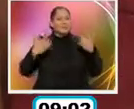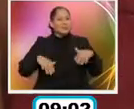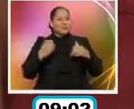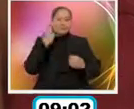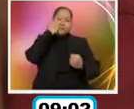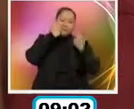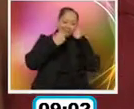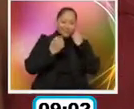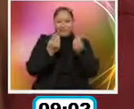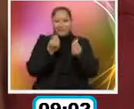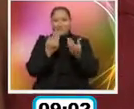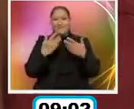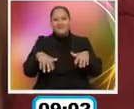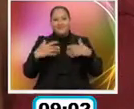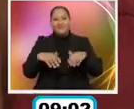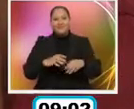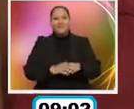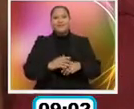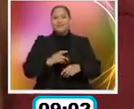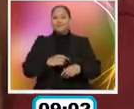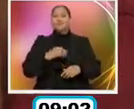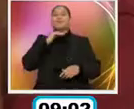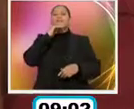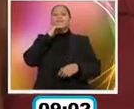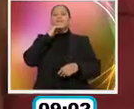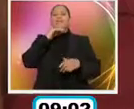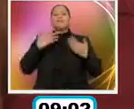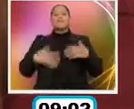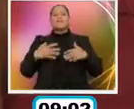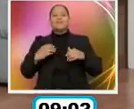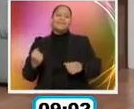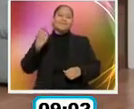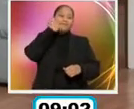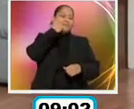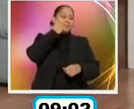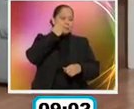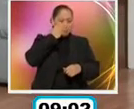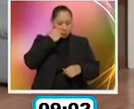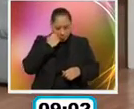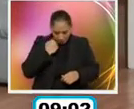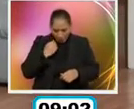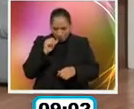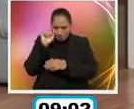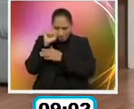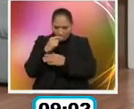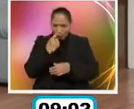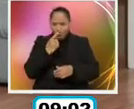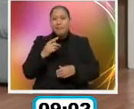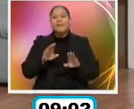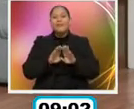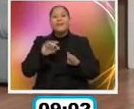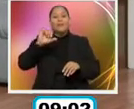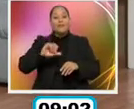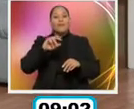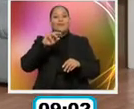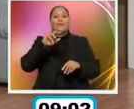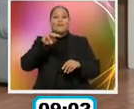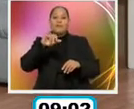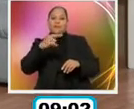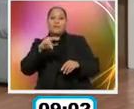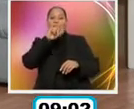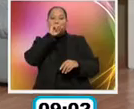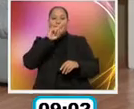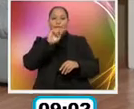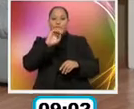mucho. Duele mucho la dignidad, ¿no? Ya, pum, te meten en un tiro y dices, híjole, ¿cómo quedé así? Pues bueno, el día de hoy, Miguel Pollito